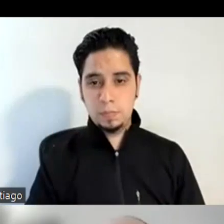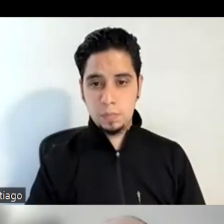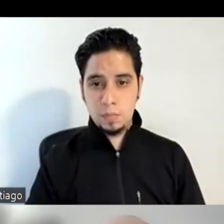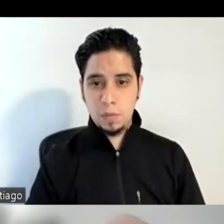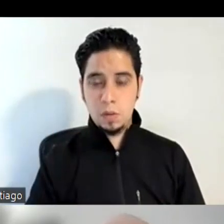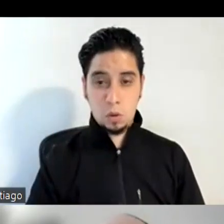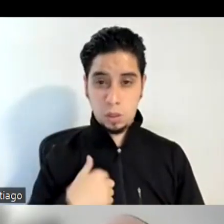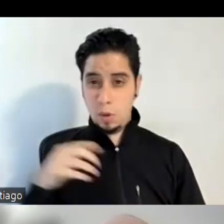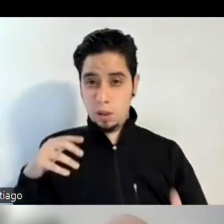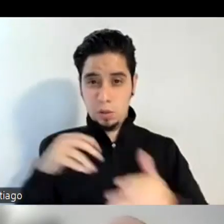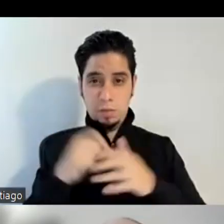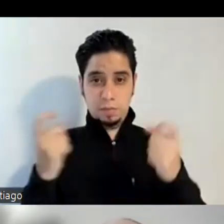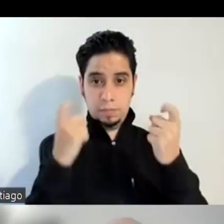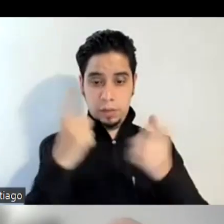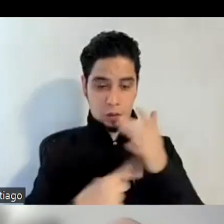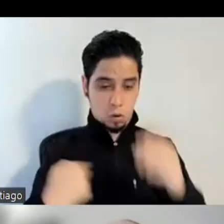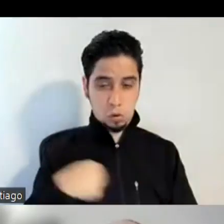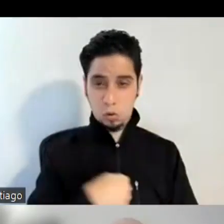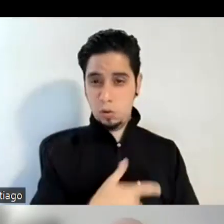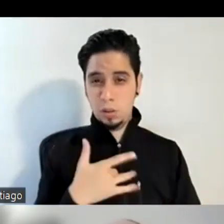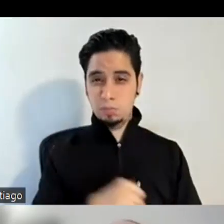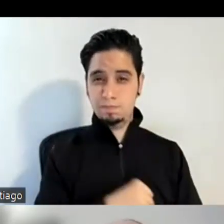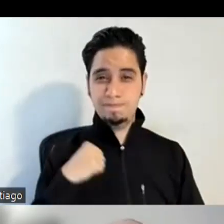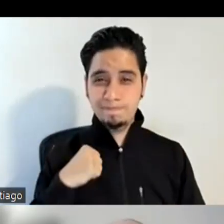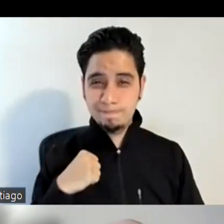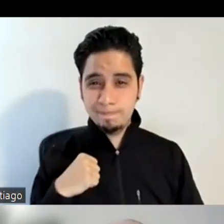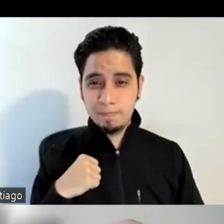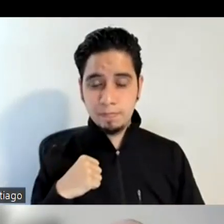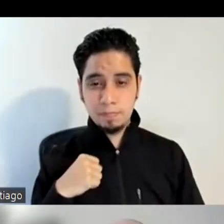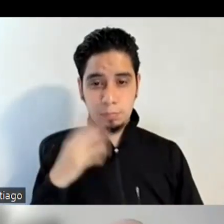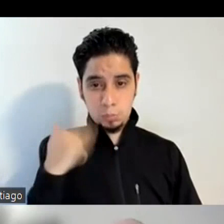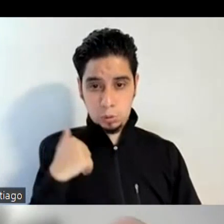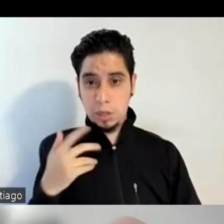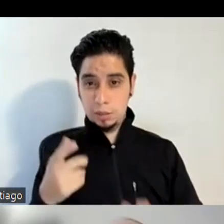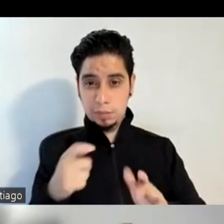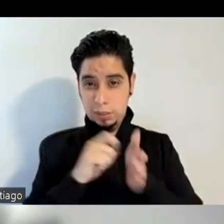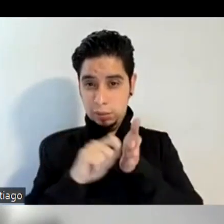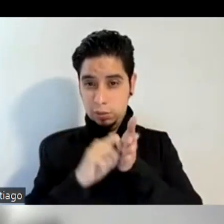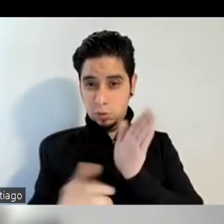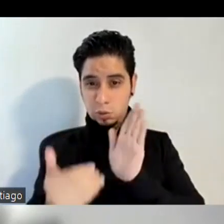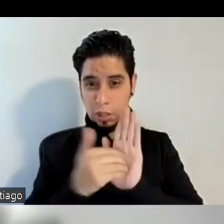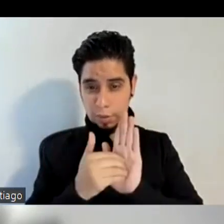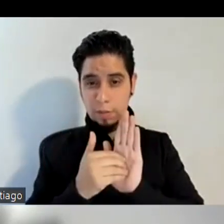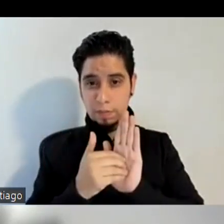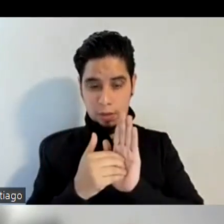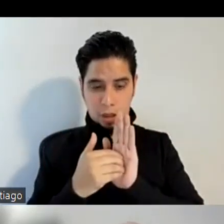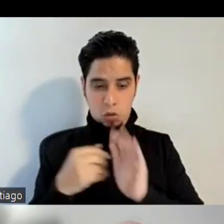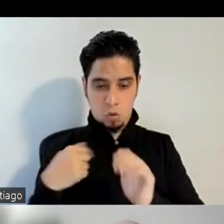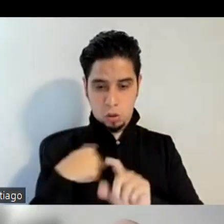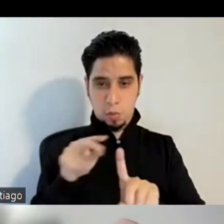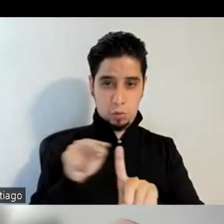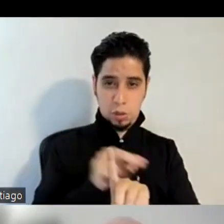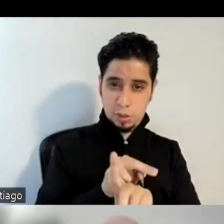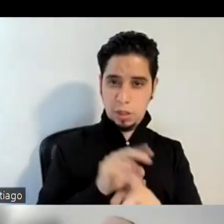de ese festival, cosa que nos enorgullece mucho, porque es una reescritura, ¿verdad?, desde nuestra óptica de